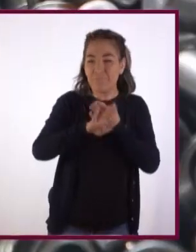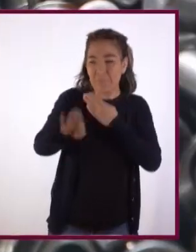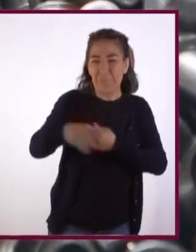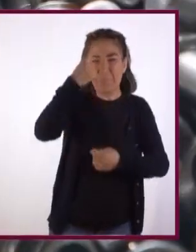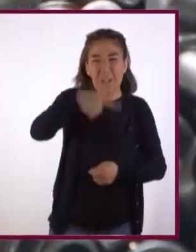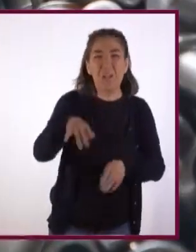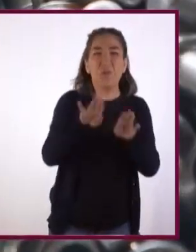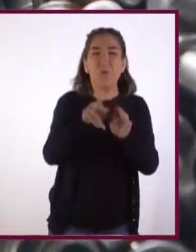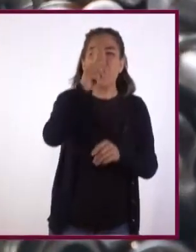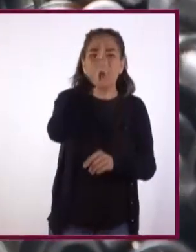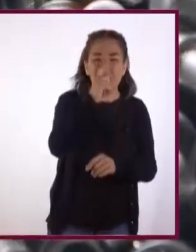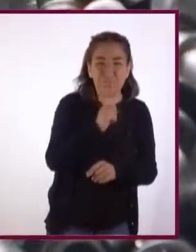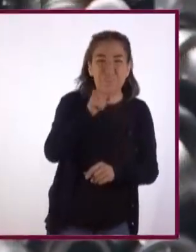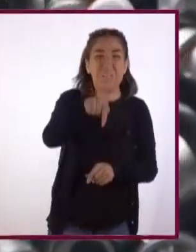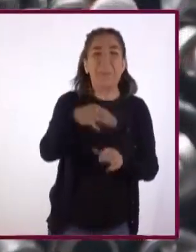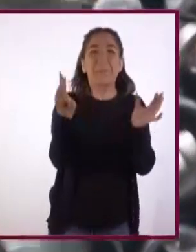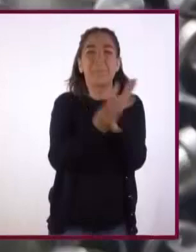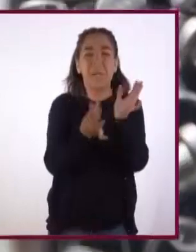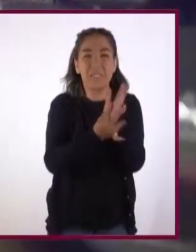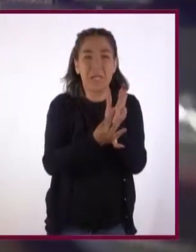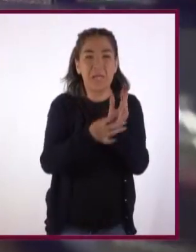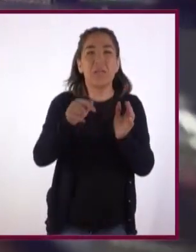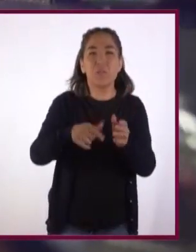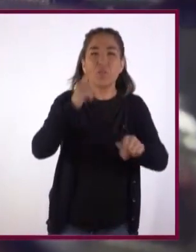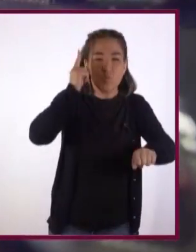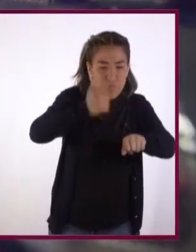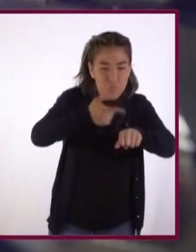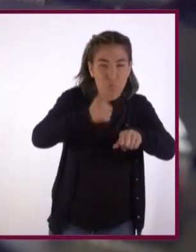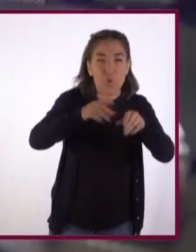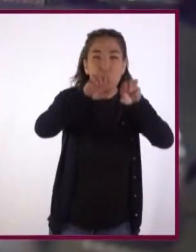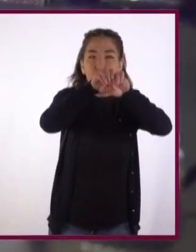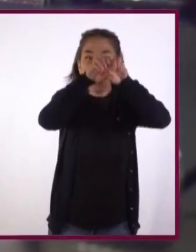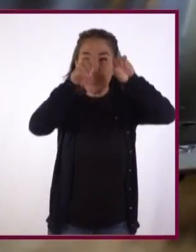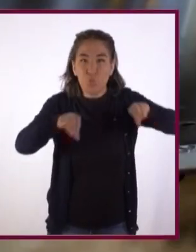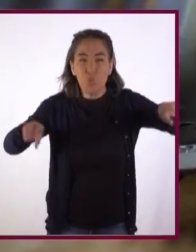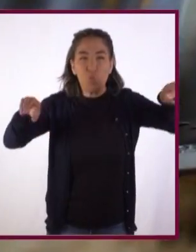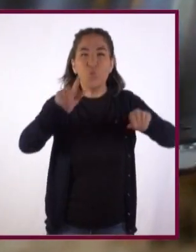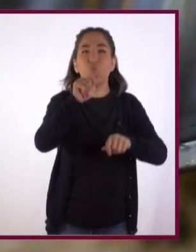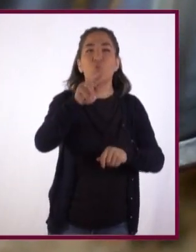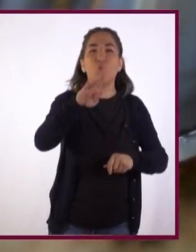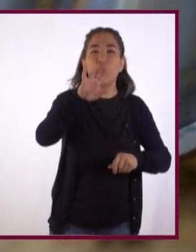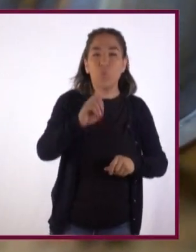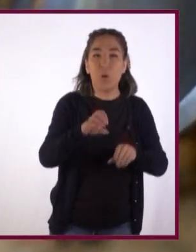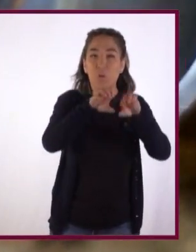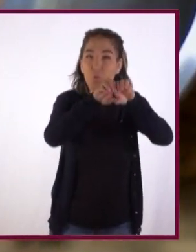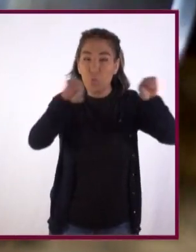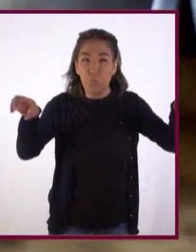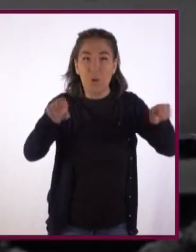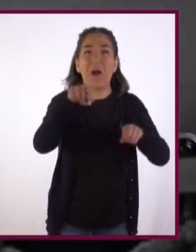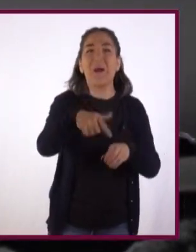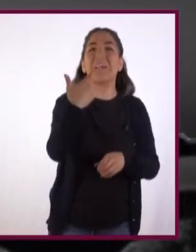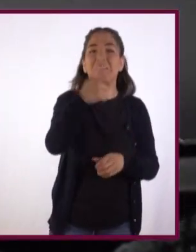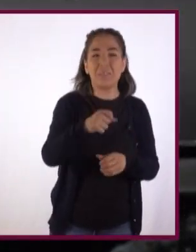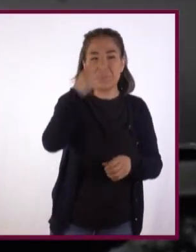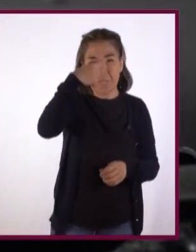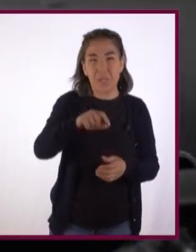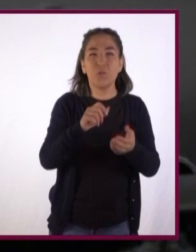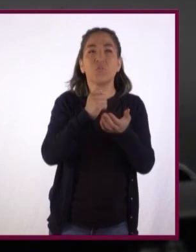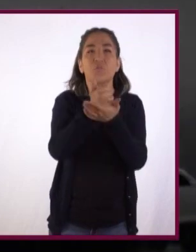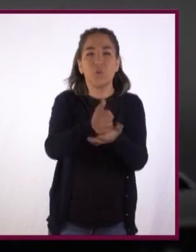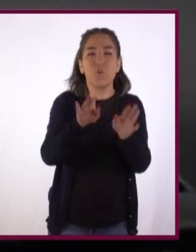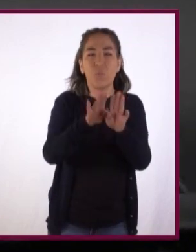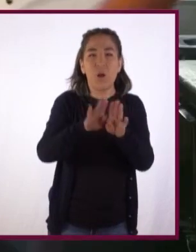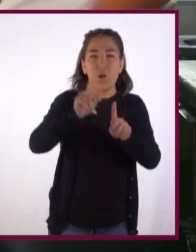oxidación de los metales. Como gas purgante se usa en la soldadura de tubos de acero inoxidable y como gas auxiliar para el